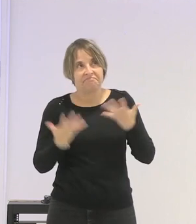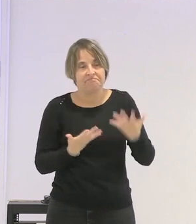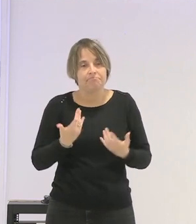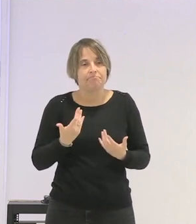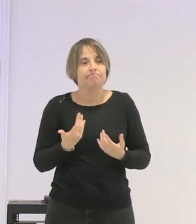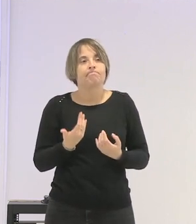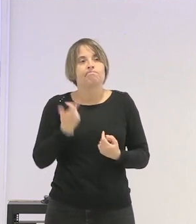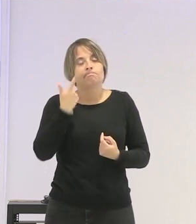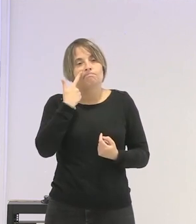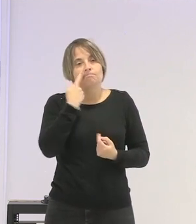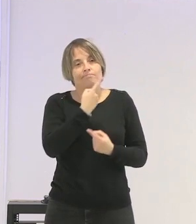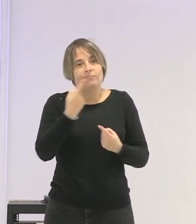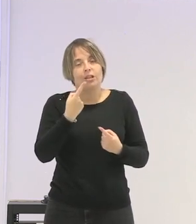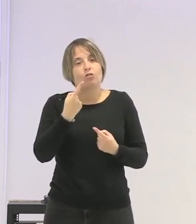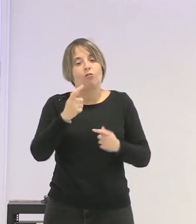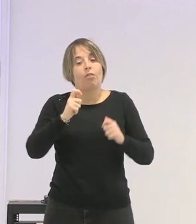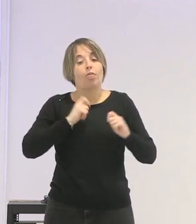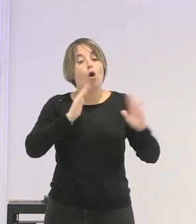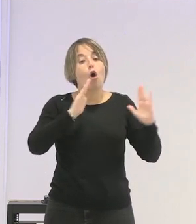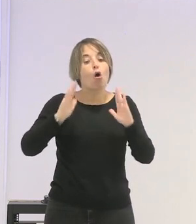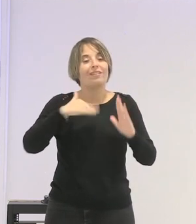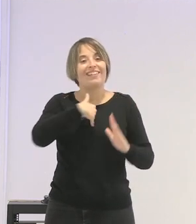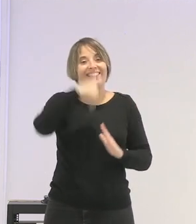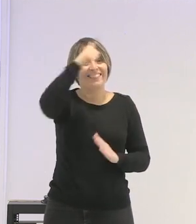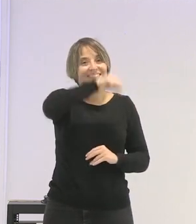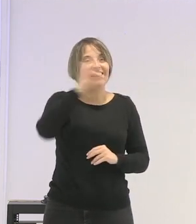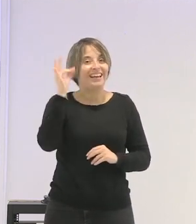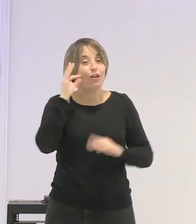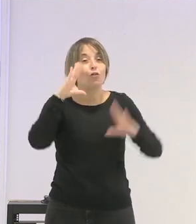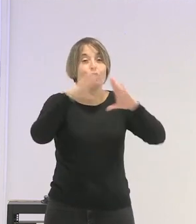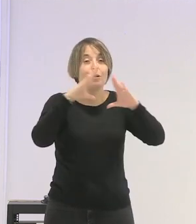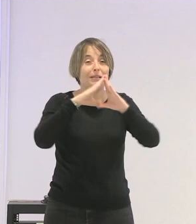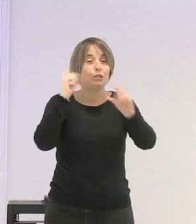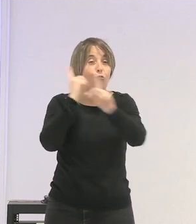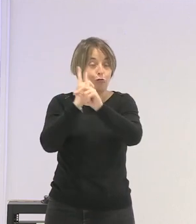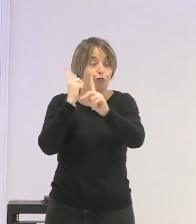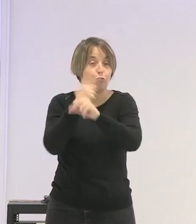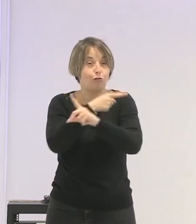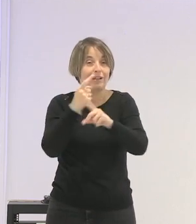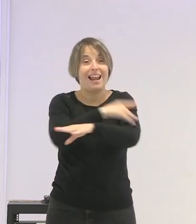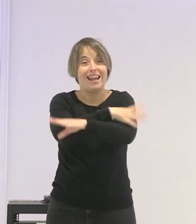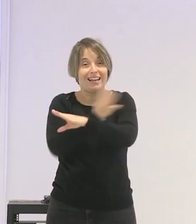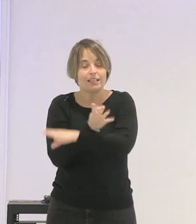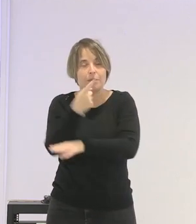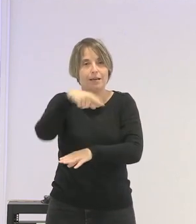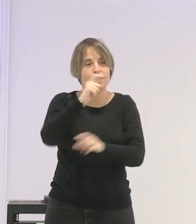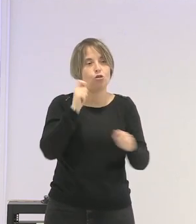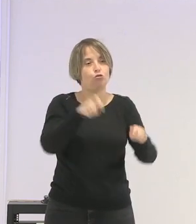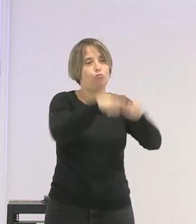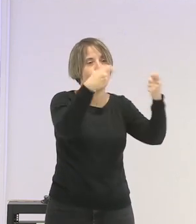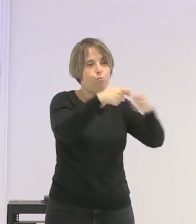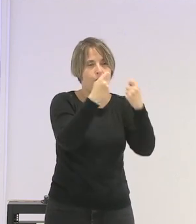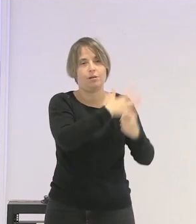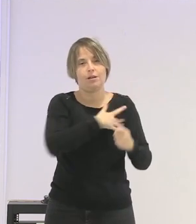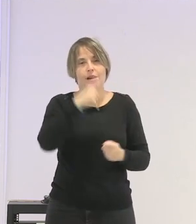parece que no, pero desestabilizar el orden de género, que es lo que ha estado haciendo el feminismo y las luchas LGTBI, desde los